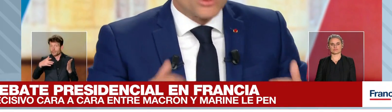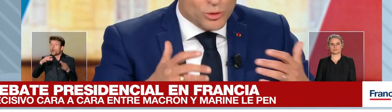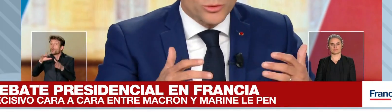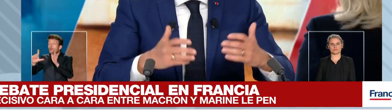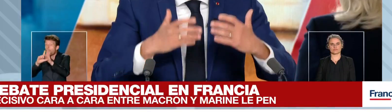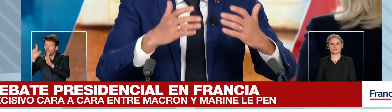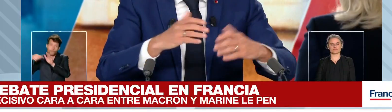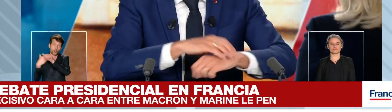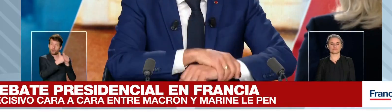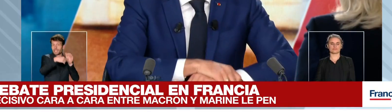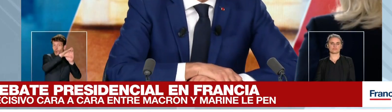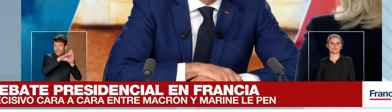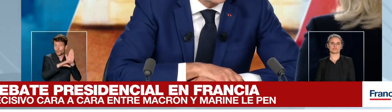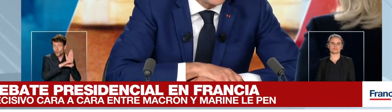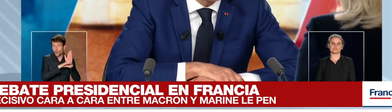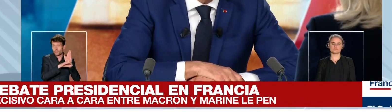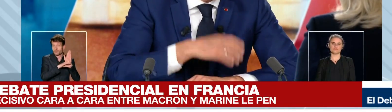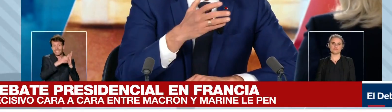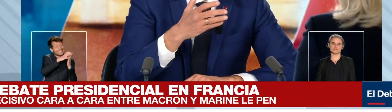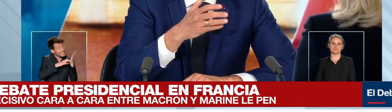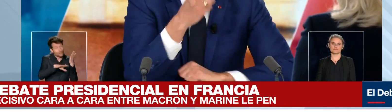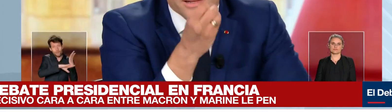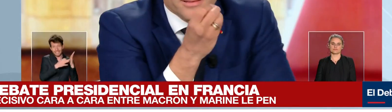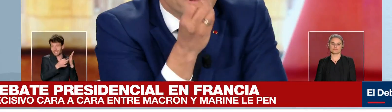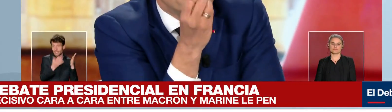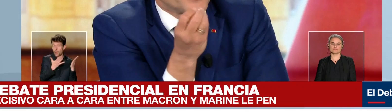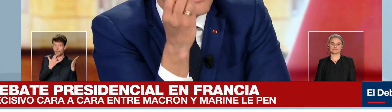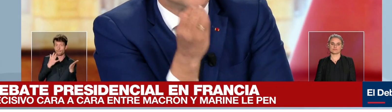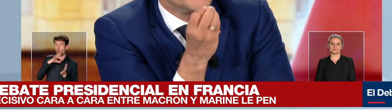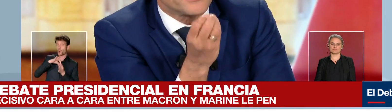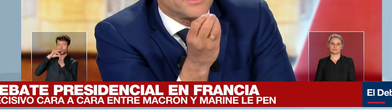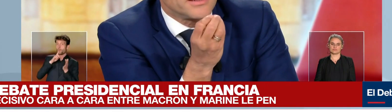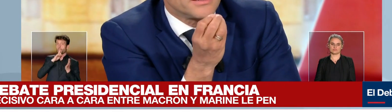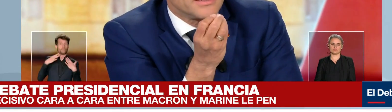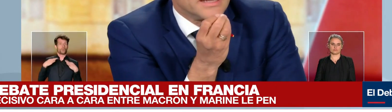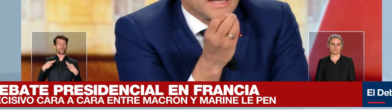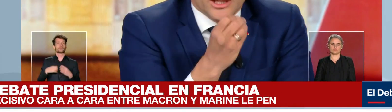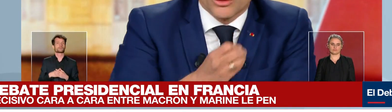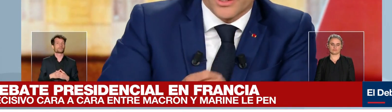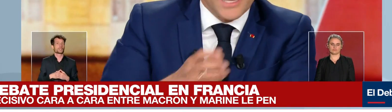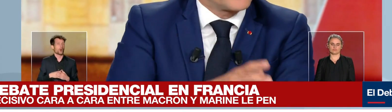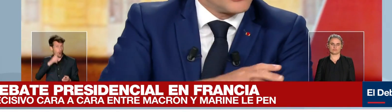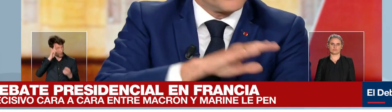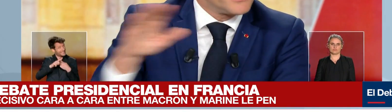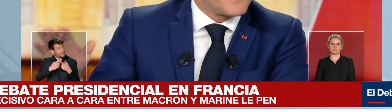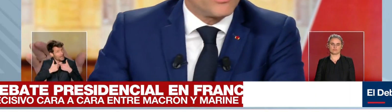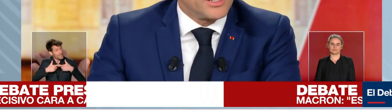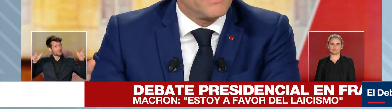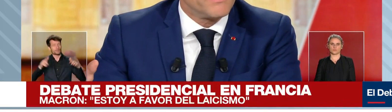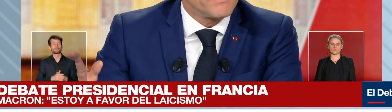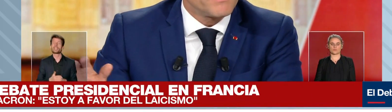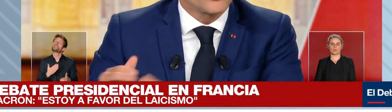respetar una Constitución. Entonces, nuestra Constitución, nuestros textos fundamentales dicen eso, es el laicismo. El laicismo es un principio de libertad. Entonces, en